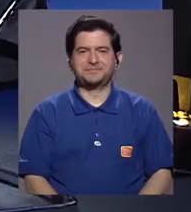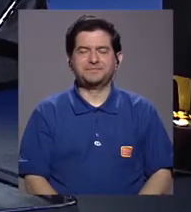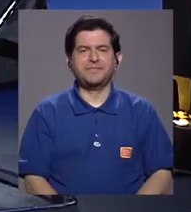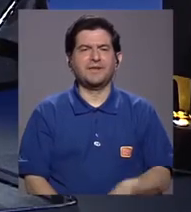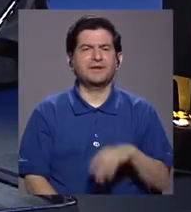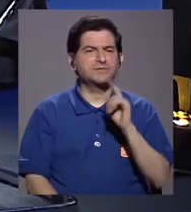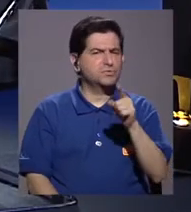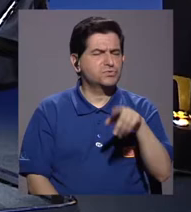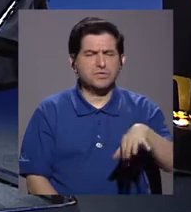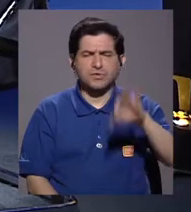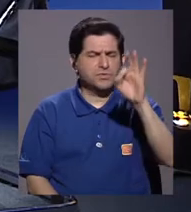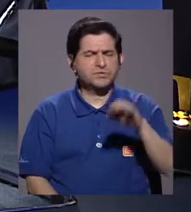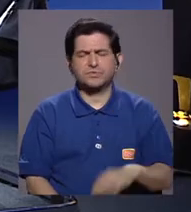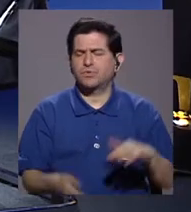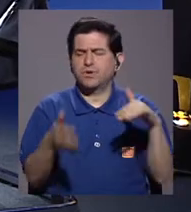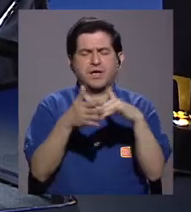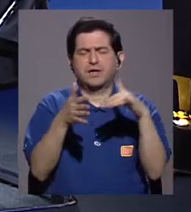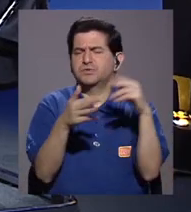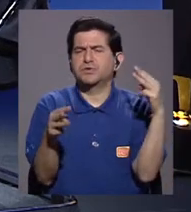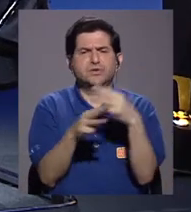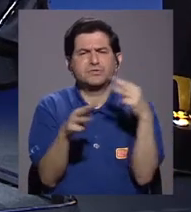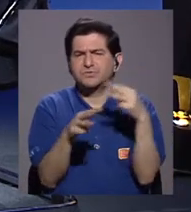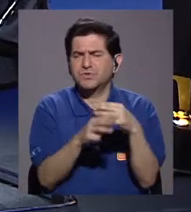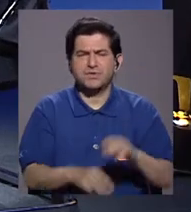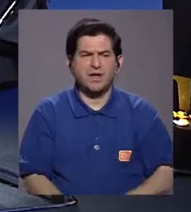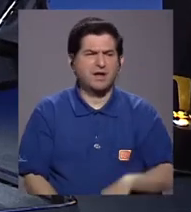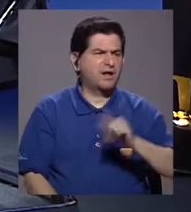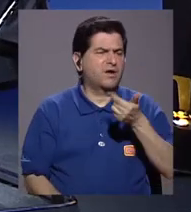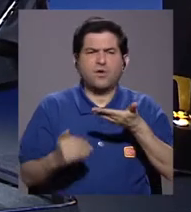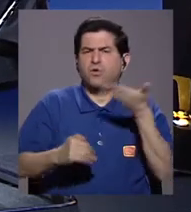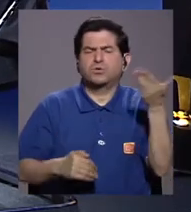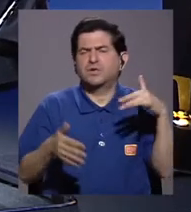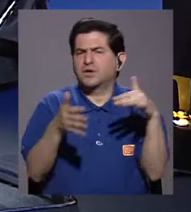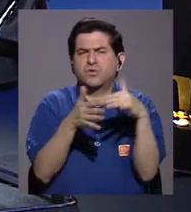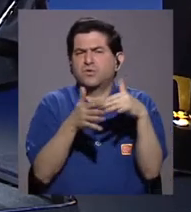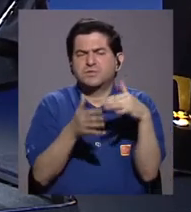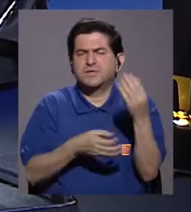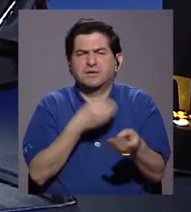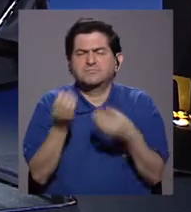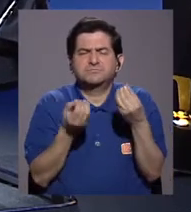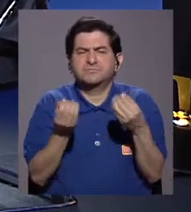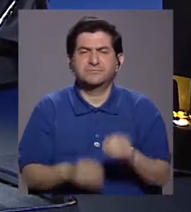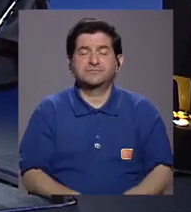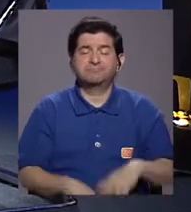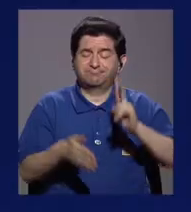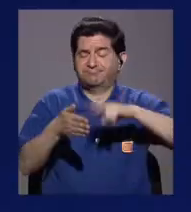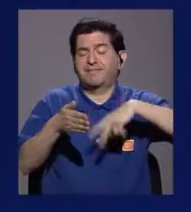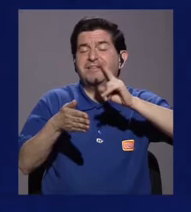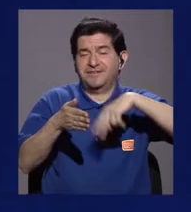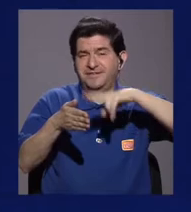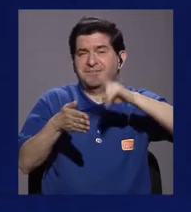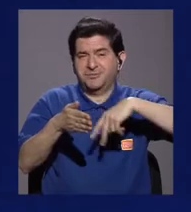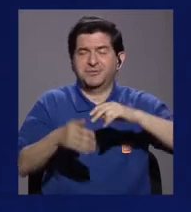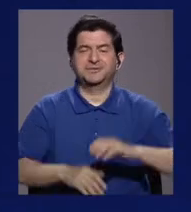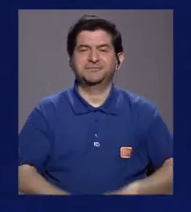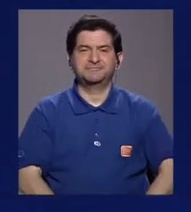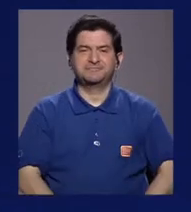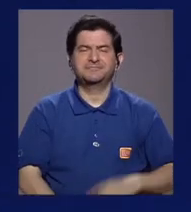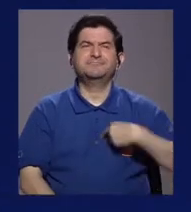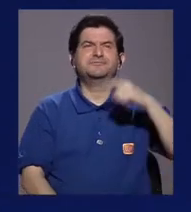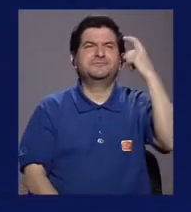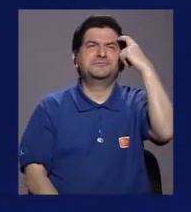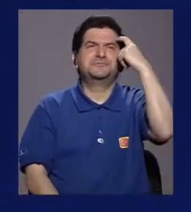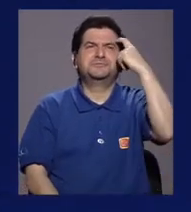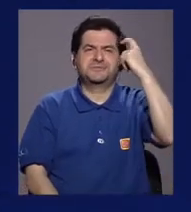si usted no hubiera elegido estudiar matemáticas que hubiera estudiado a que se hubiera dedicado la literatura